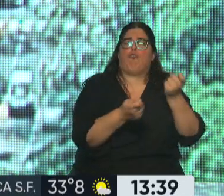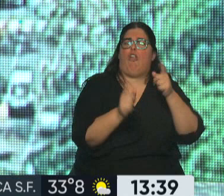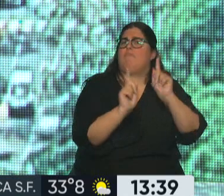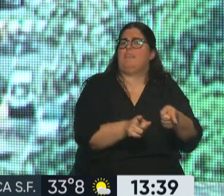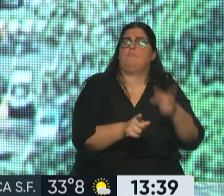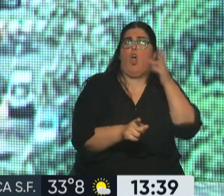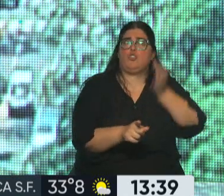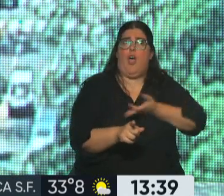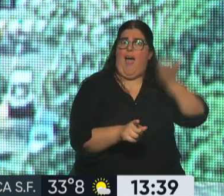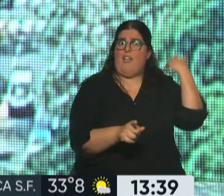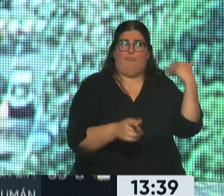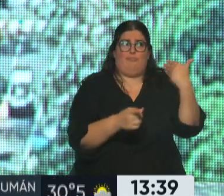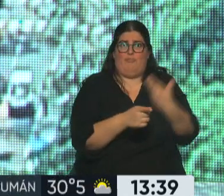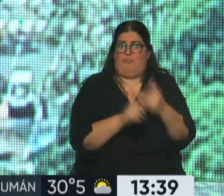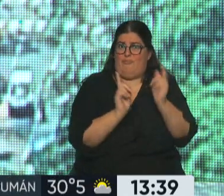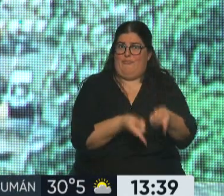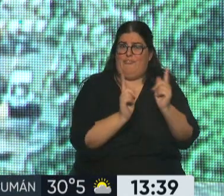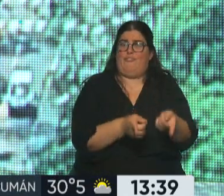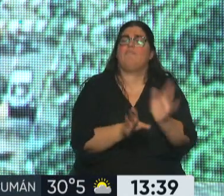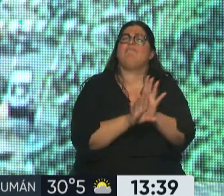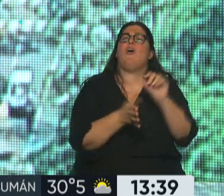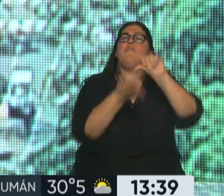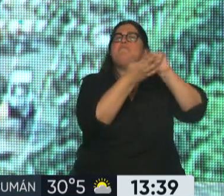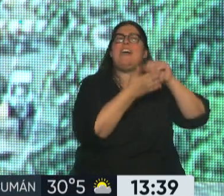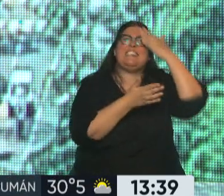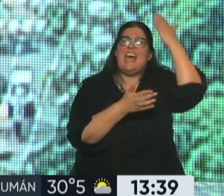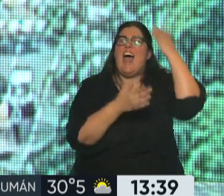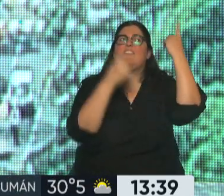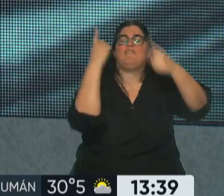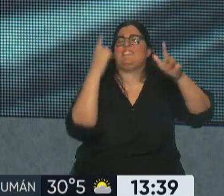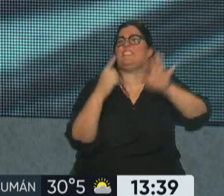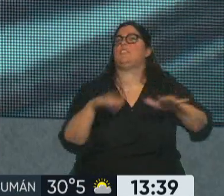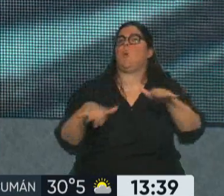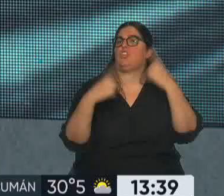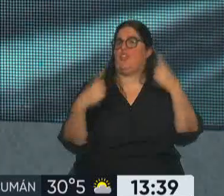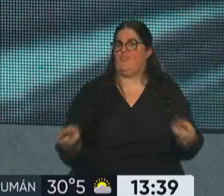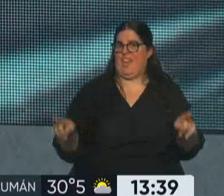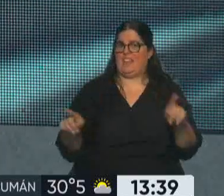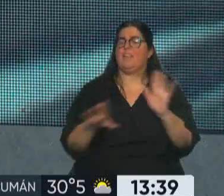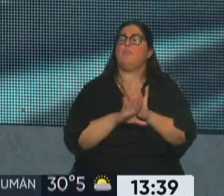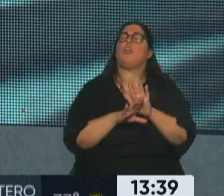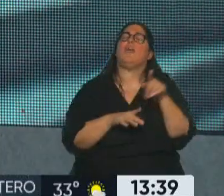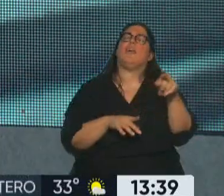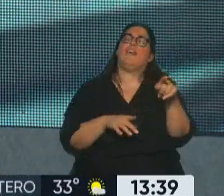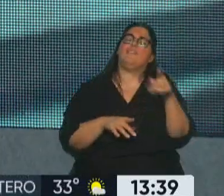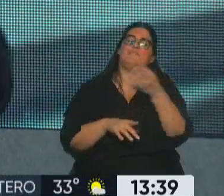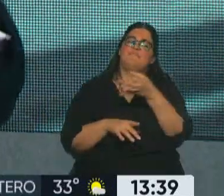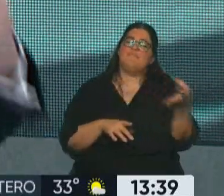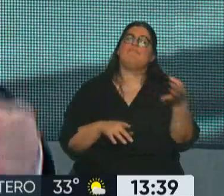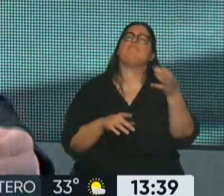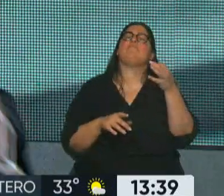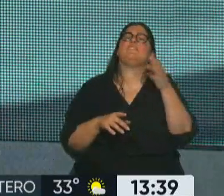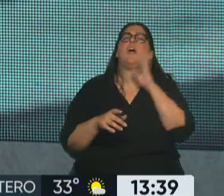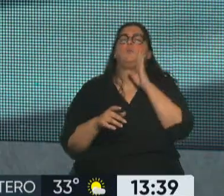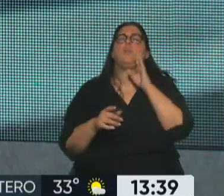8 años entonces Bueno ya hay un medio oriente diferente o sea una Arabia Saudita viene a dinamitar medza negociación noo podría decir